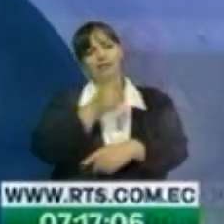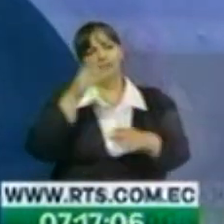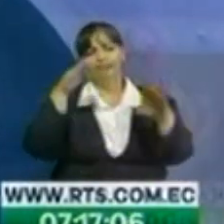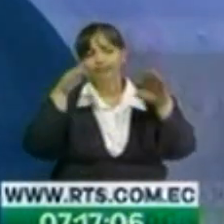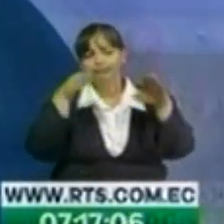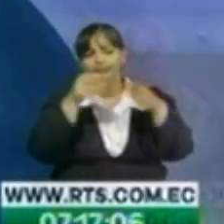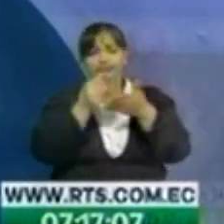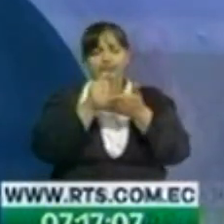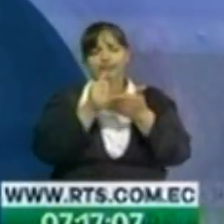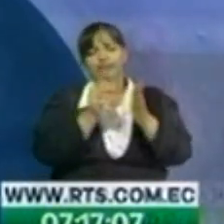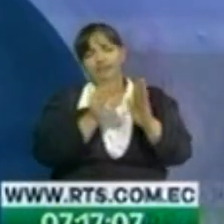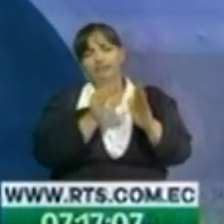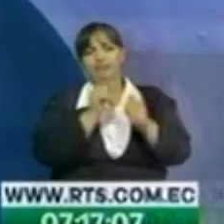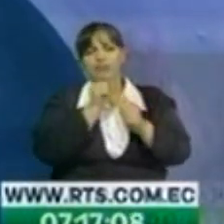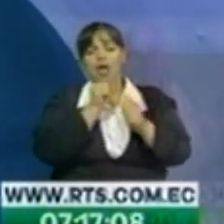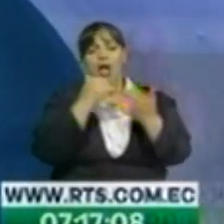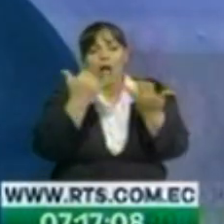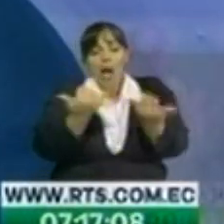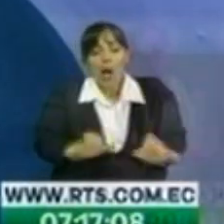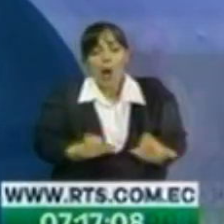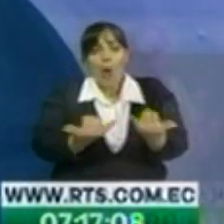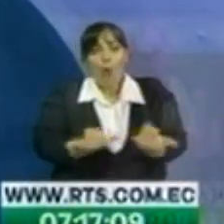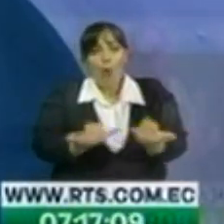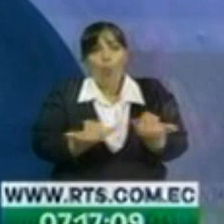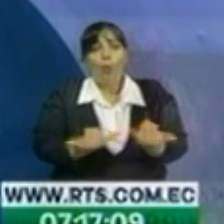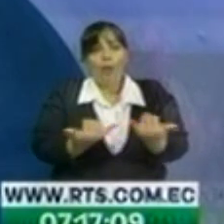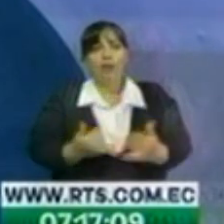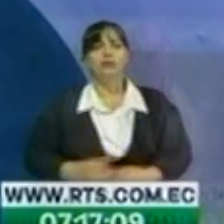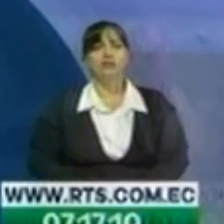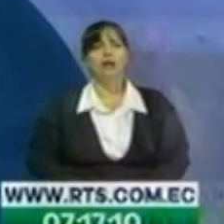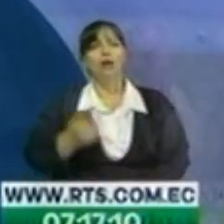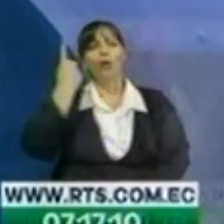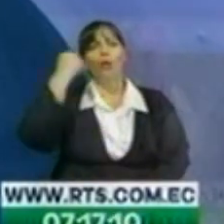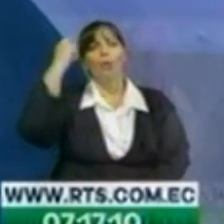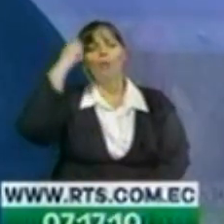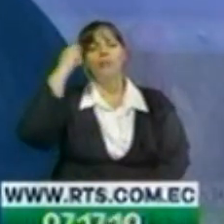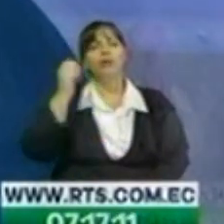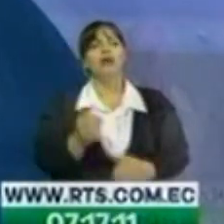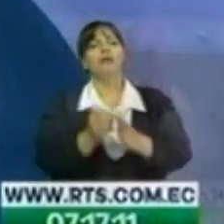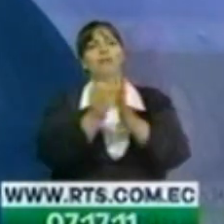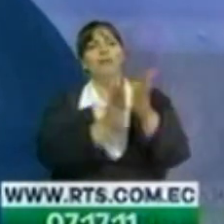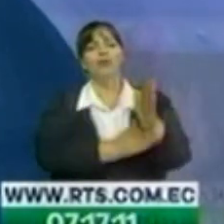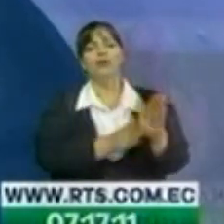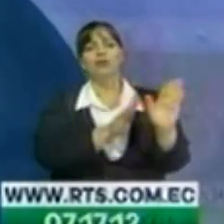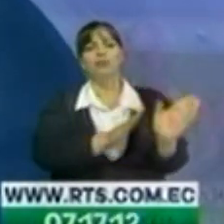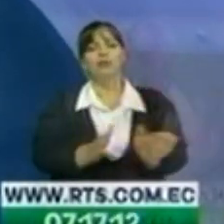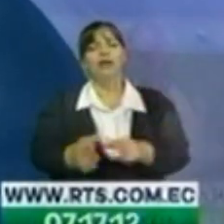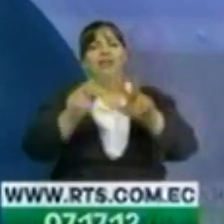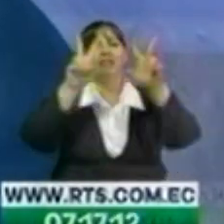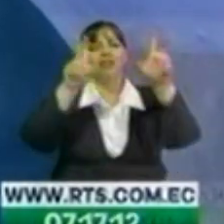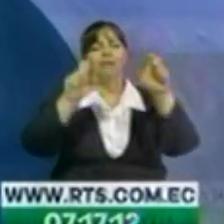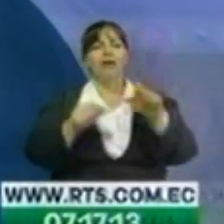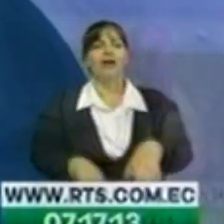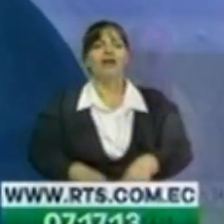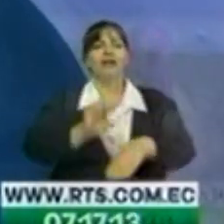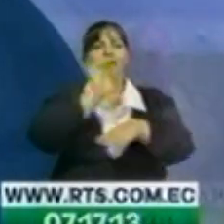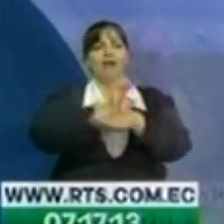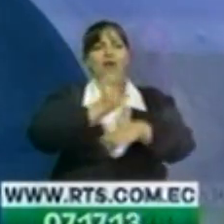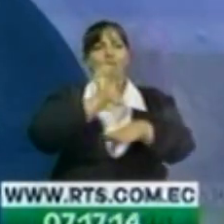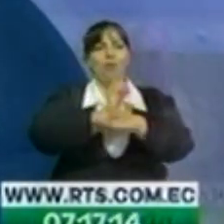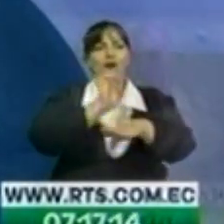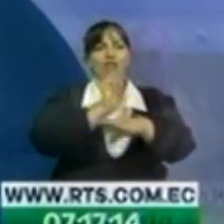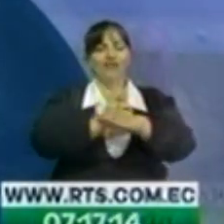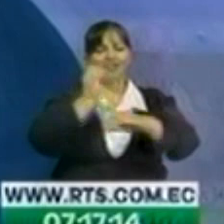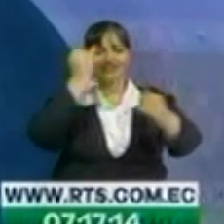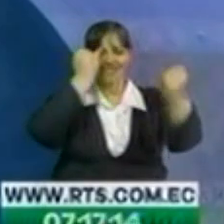podemos cumplirla, y es un plan que se llama Ecuador Creativo. Es un plan que tiene cuatro etapas.